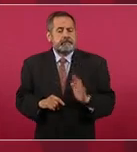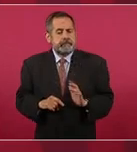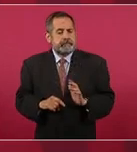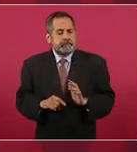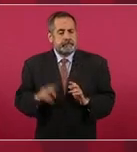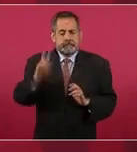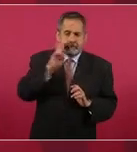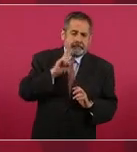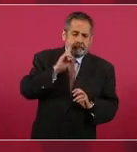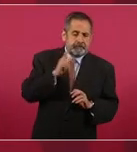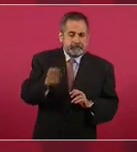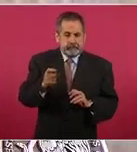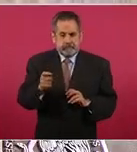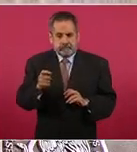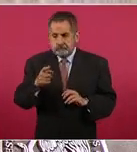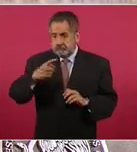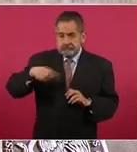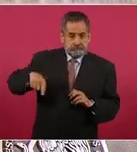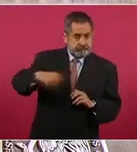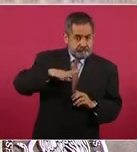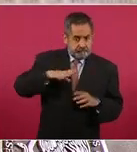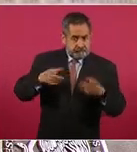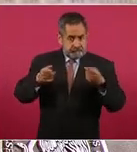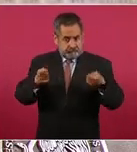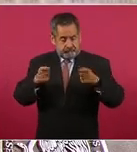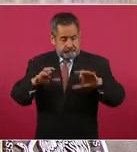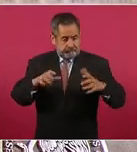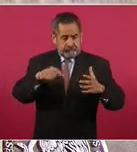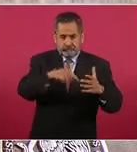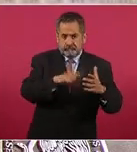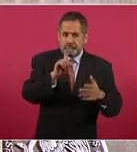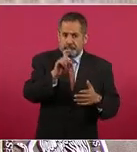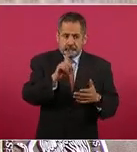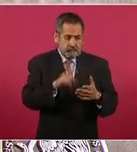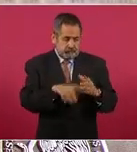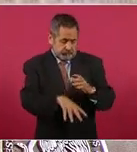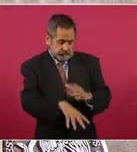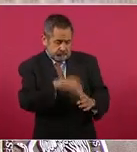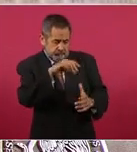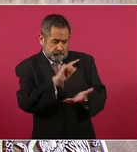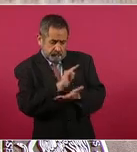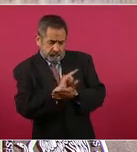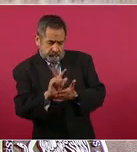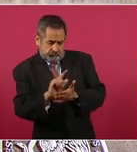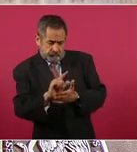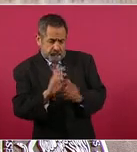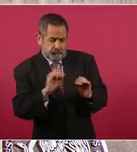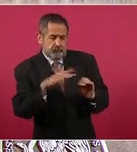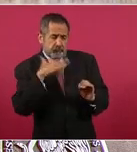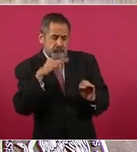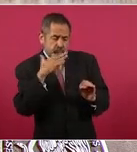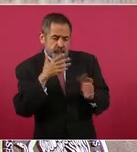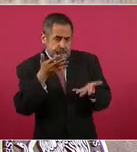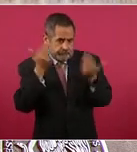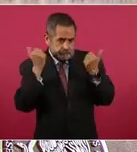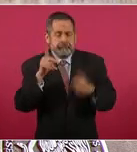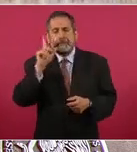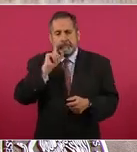si existe control de la potabilización del agua, si